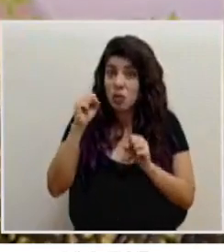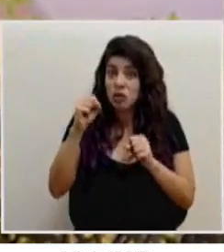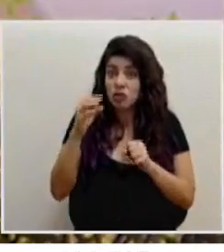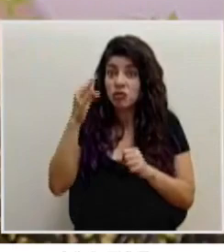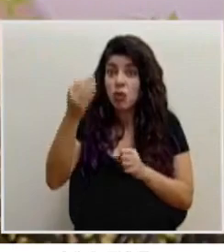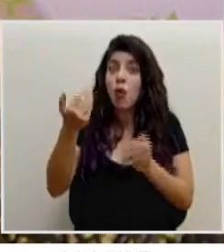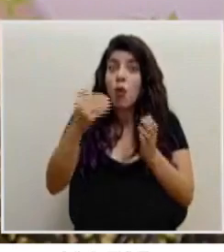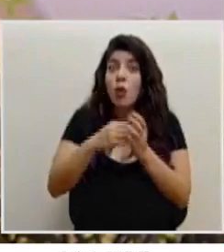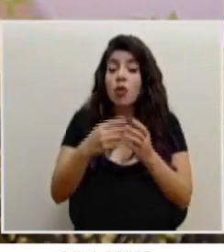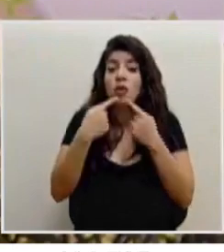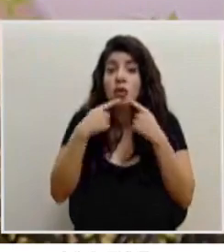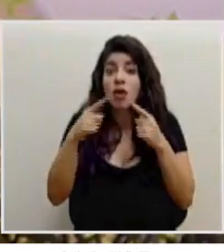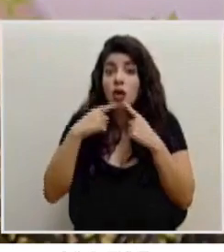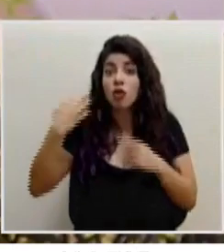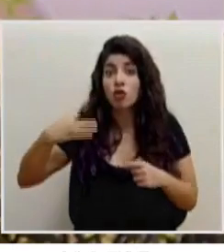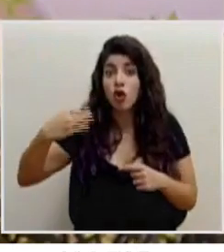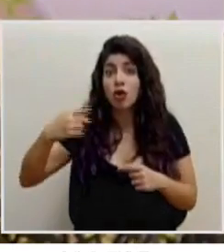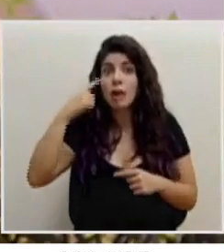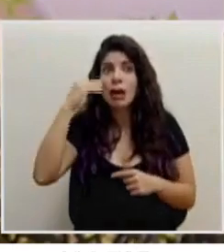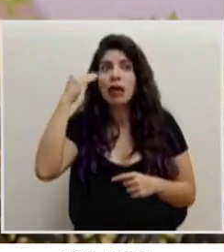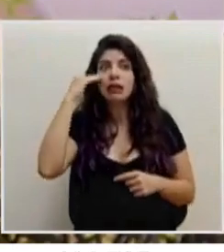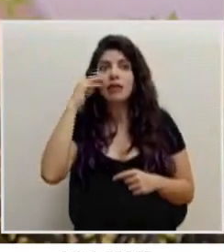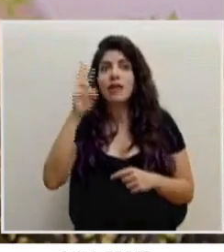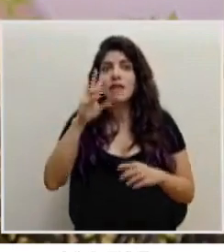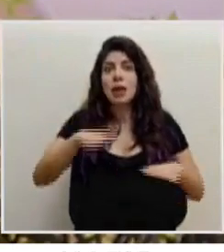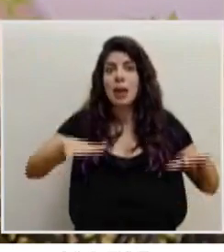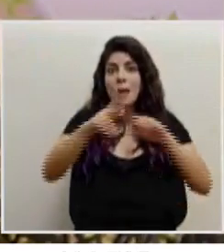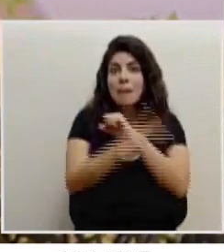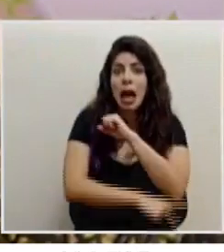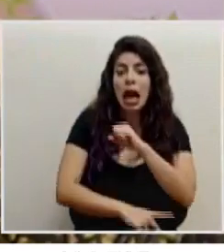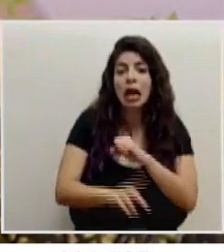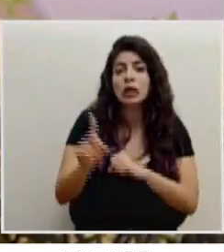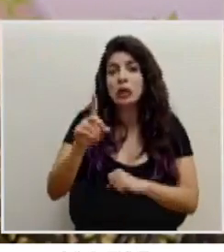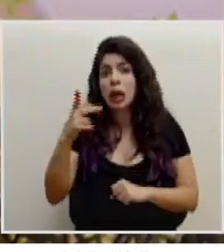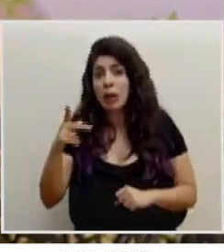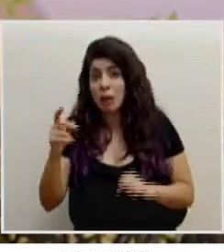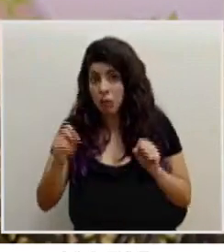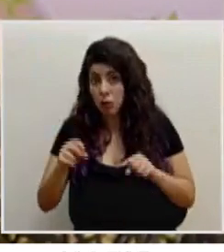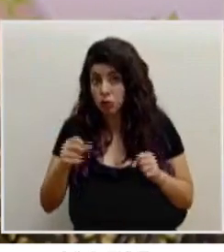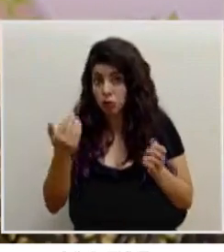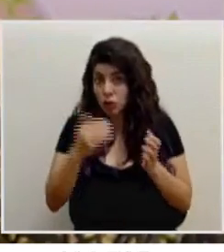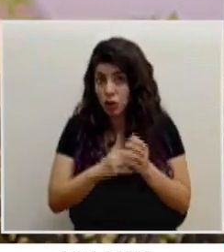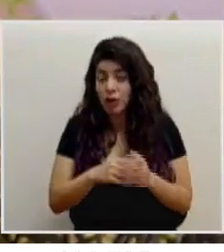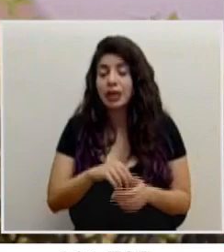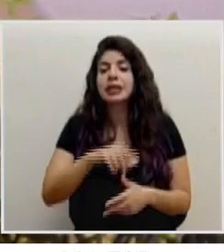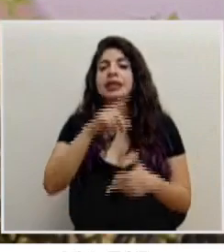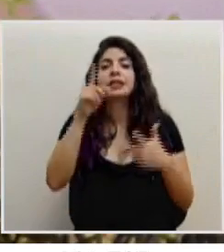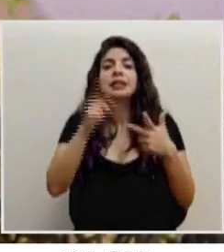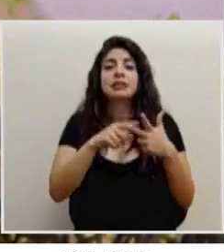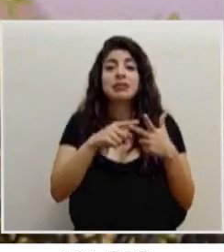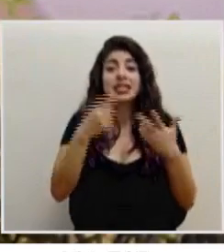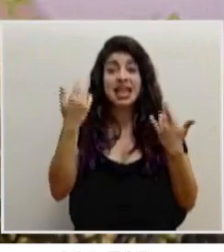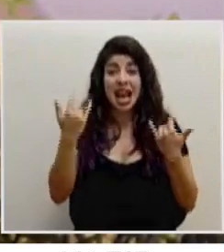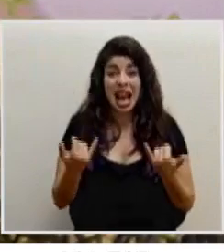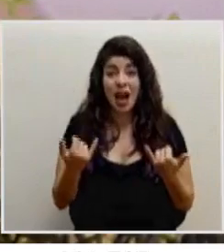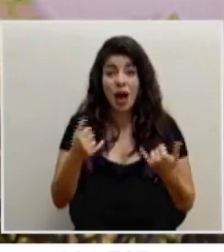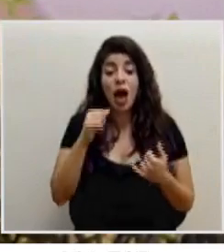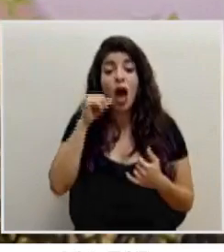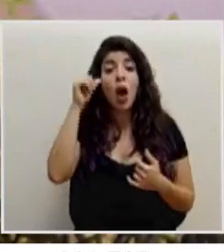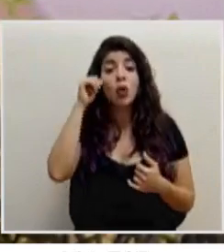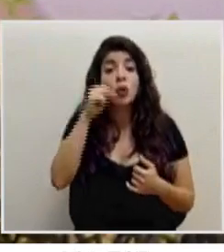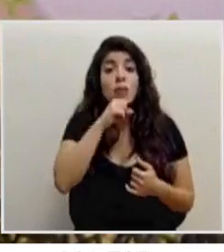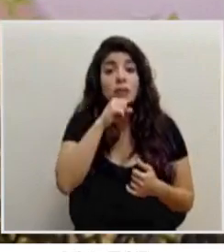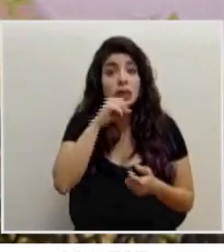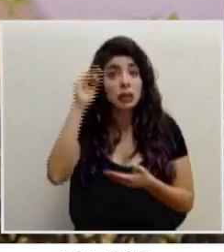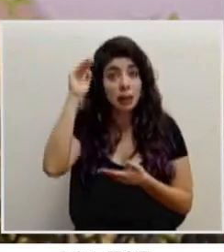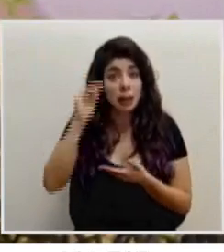diaria para que las personas puedan dar un monitoreo de cómo está evolucionando el virus en el país, de dónde están las amenazas? Y finalmente, si ya hay una menor incidencia en adultos mayores